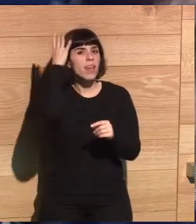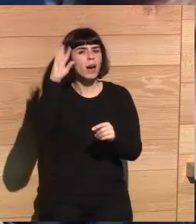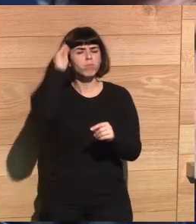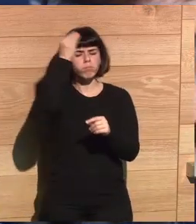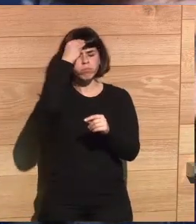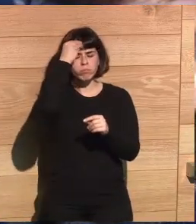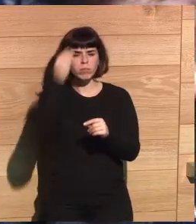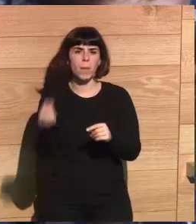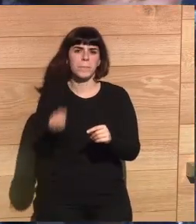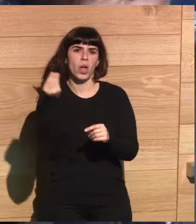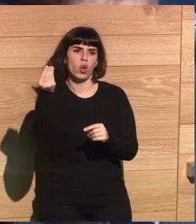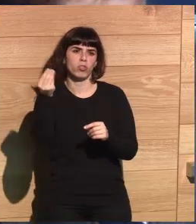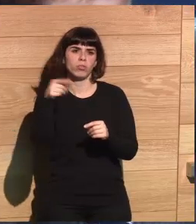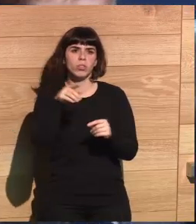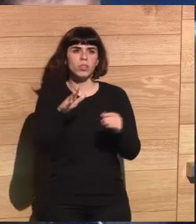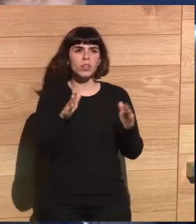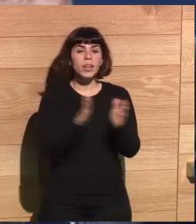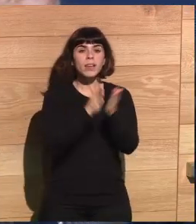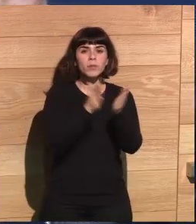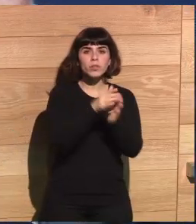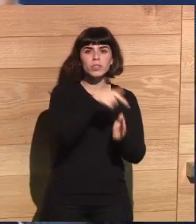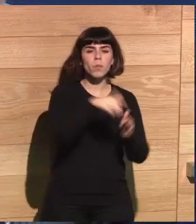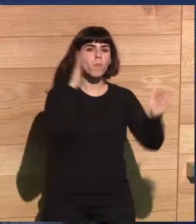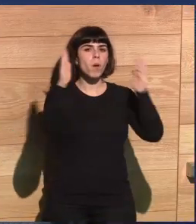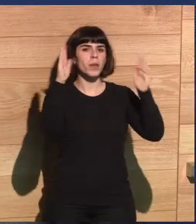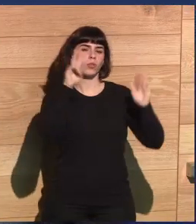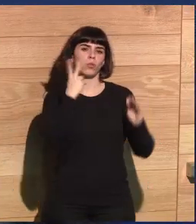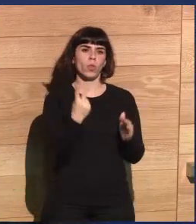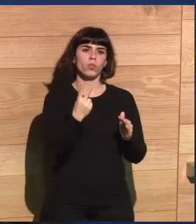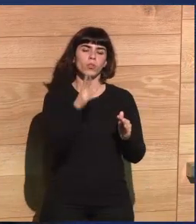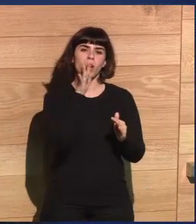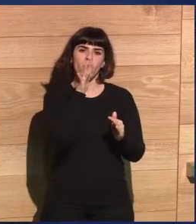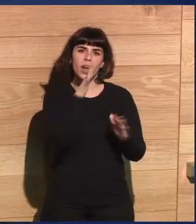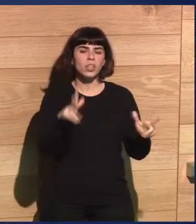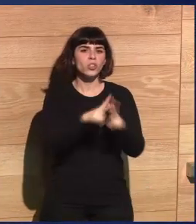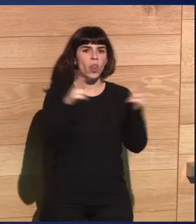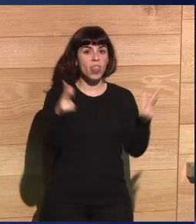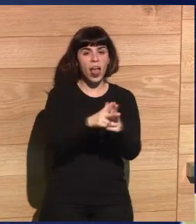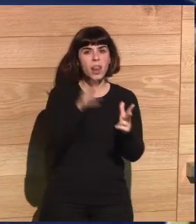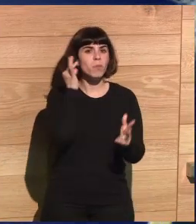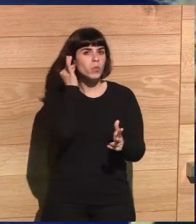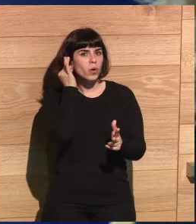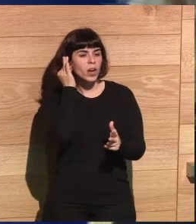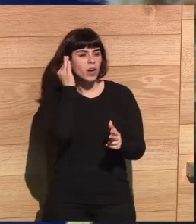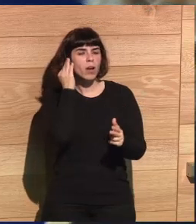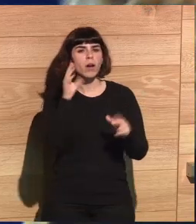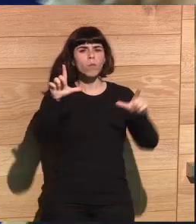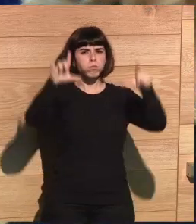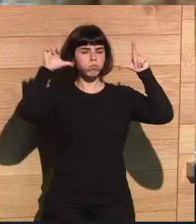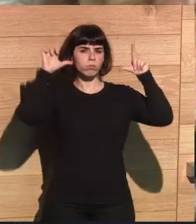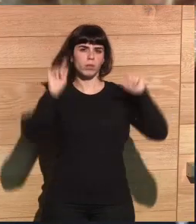entonces a mí este libro me parece un reflejo muy bonito de dos momentos que estamos viviendo. Uno es este momento social en el que la mujer cada vez tiene mayor